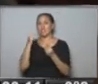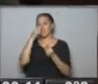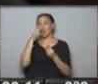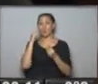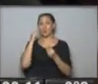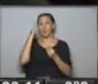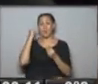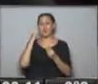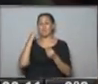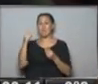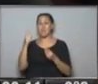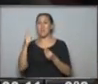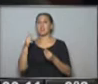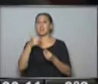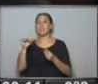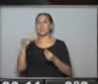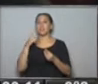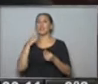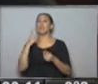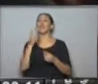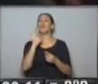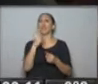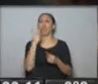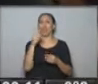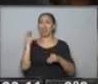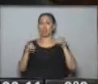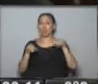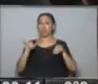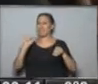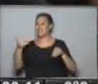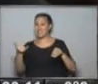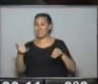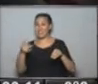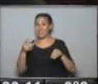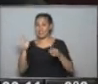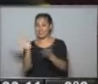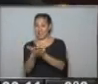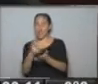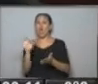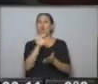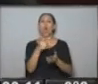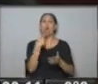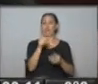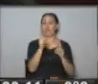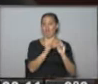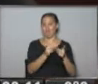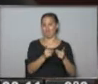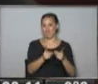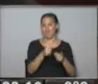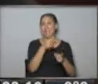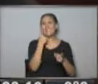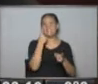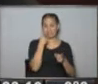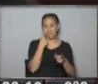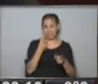1650 electores sólo hubo dos opciones de voto del sí a la destitución y el no que implicaba el regreso de goya al cargo de